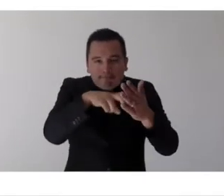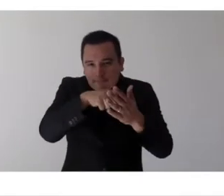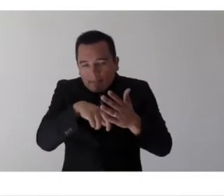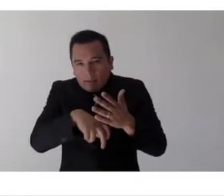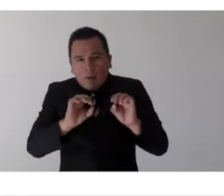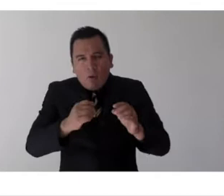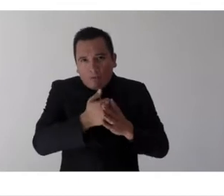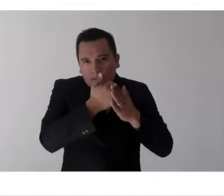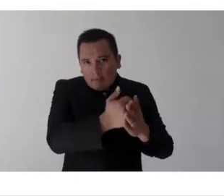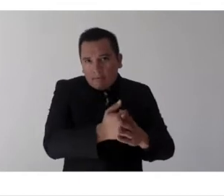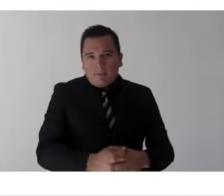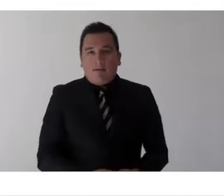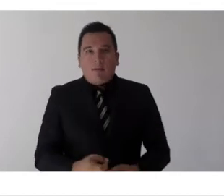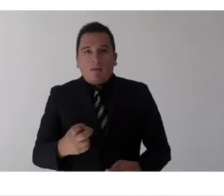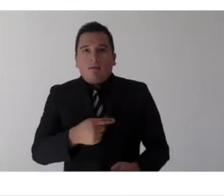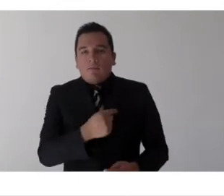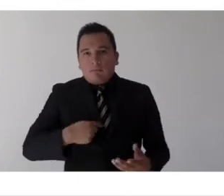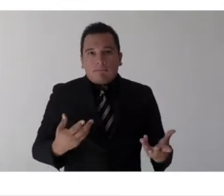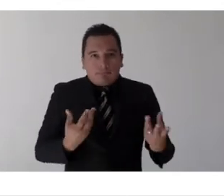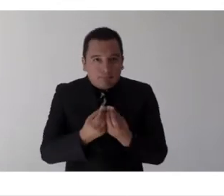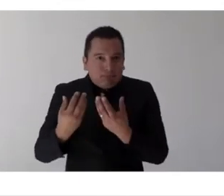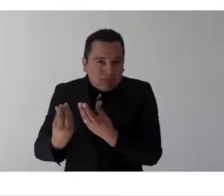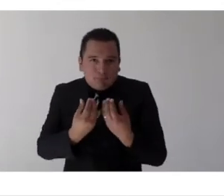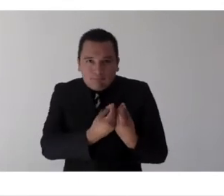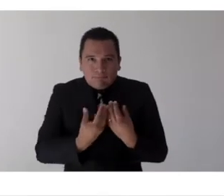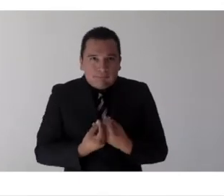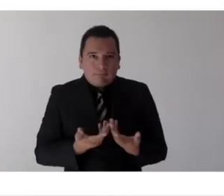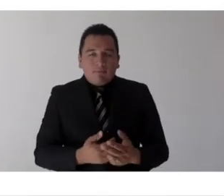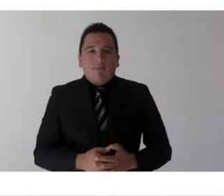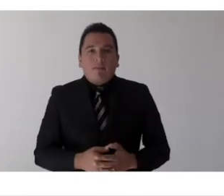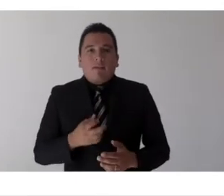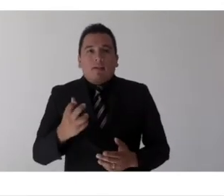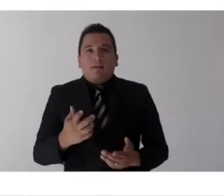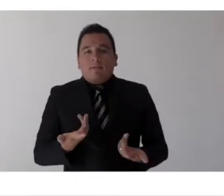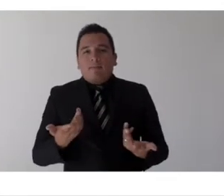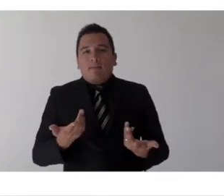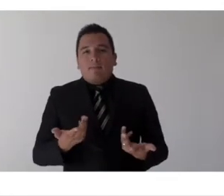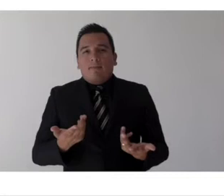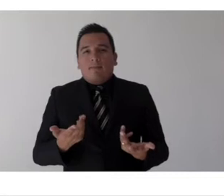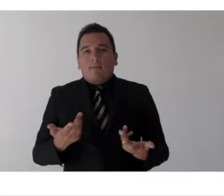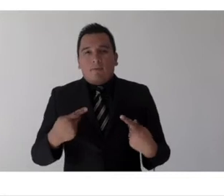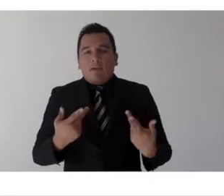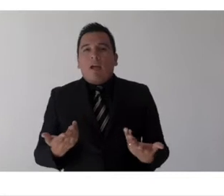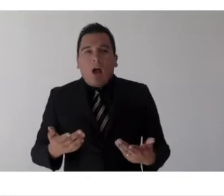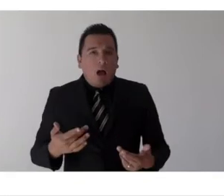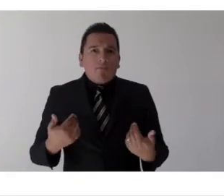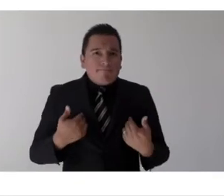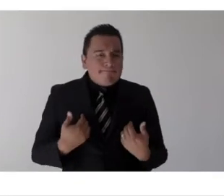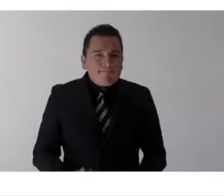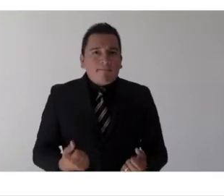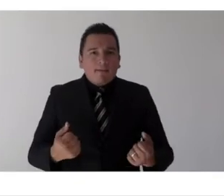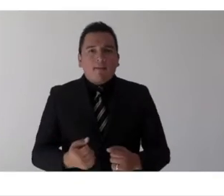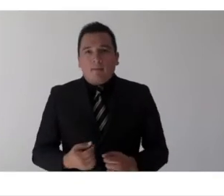parte de nosotros, estas personas acceden primero a los cofundadores con quienes pueden recibir